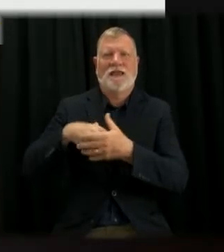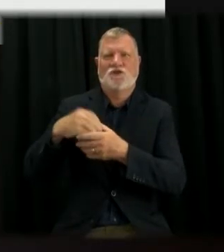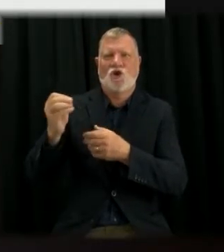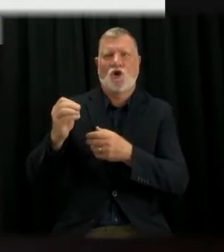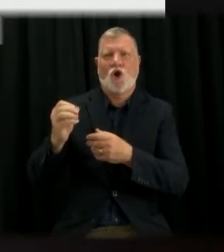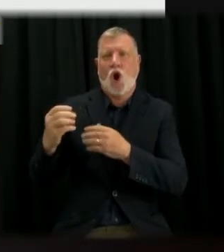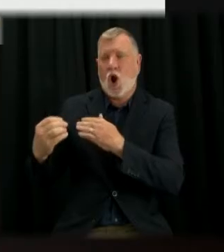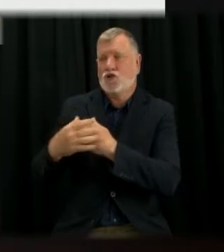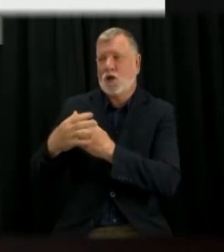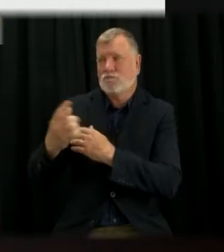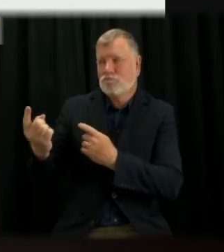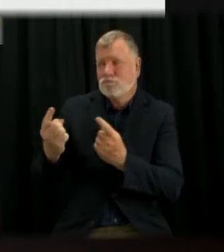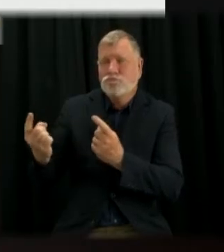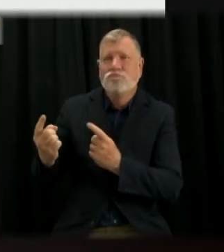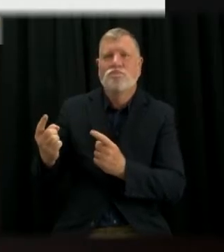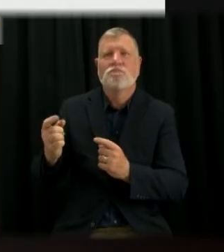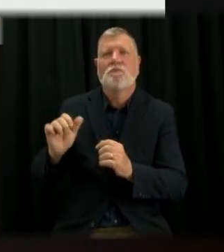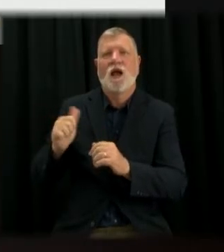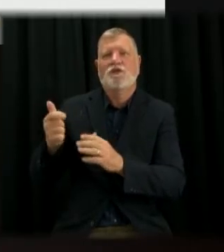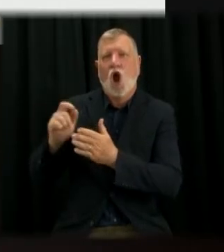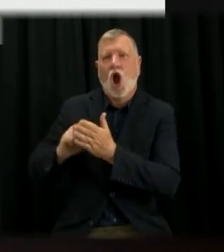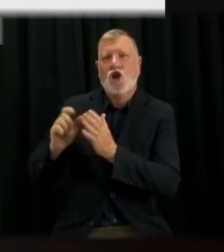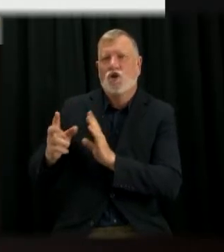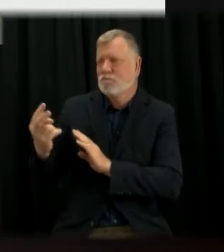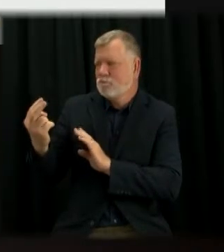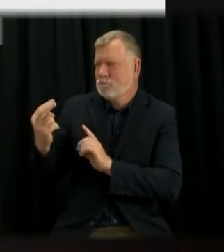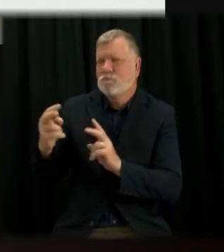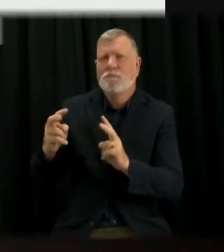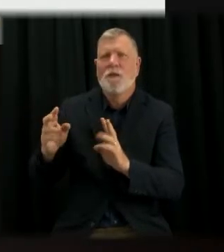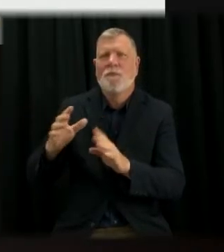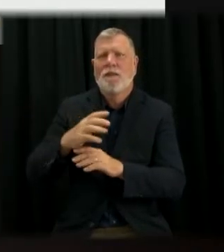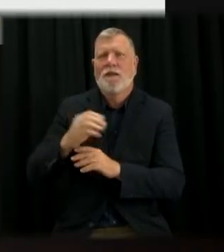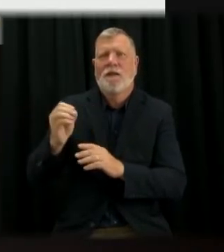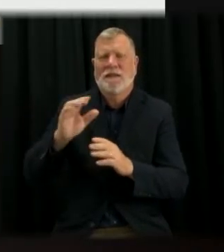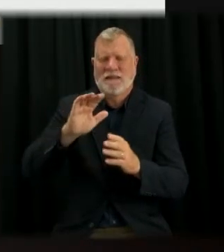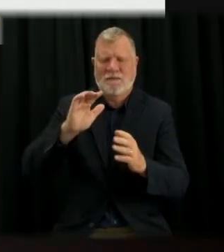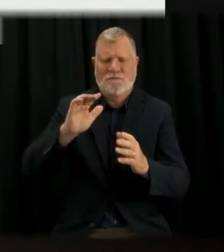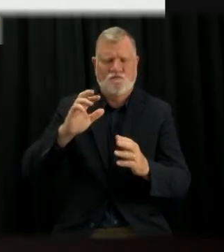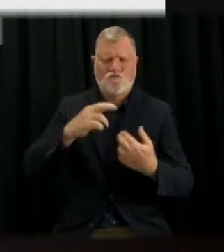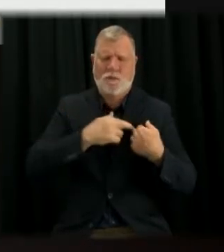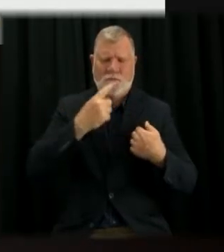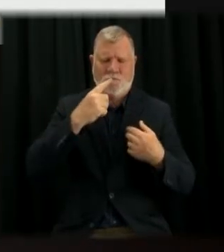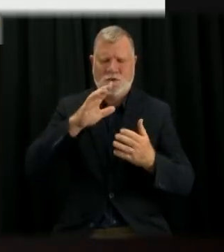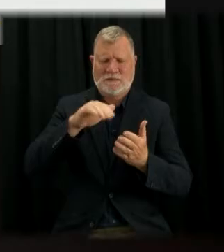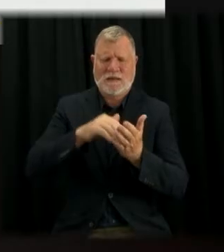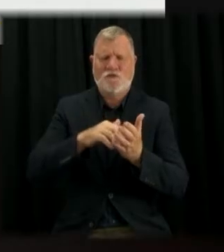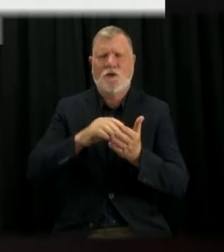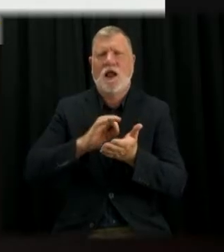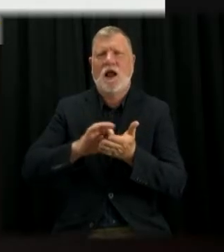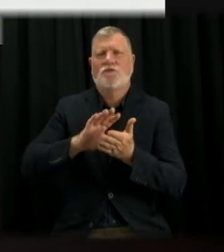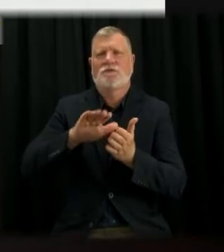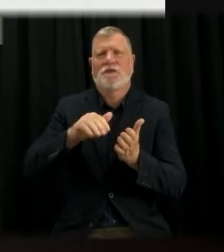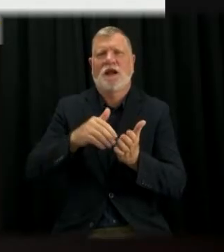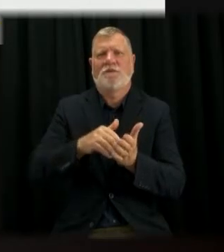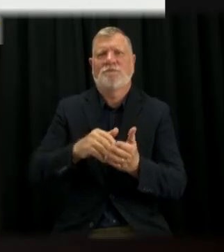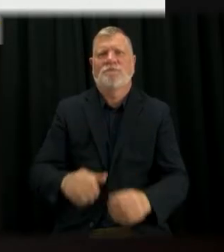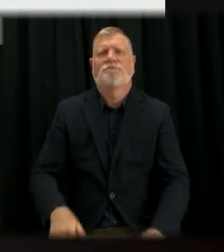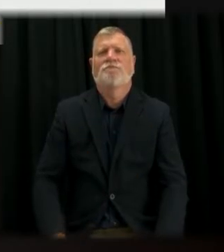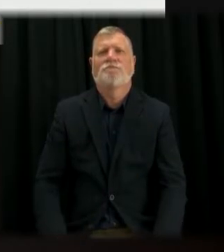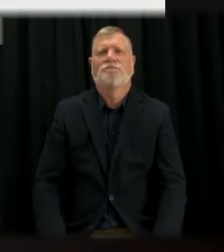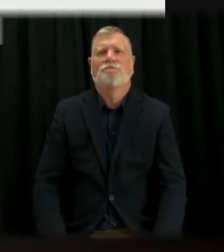y un análisis de nuestros consultores externos, de nuestros auditores externos y de nuestro jefe de contabilidad